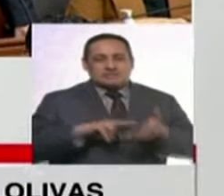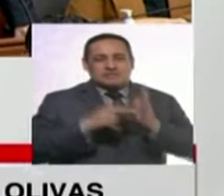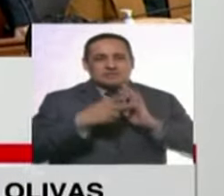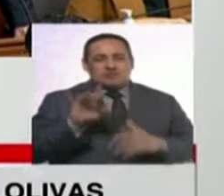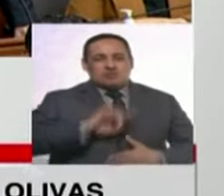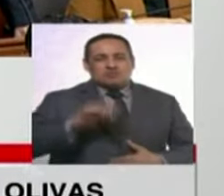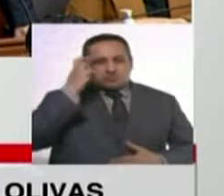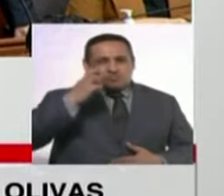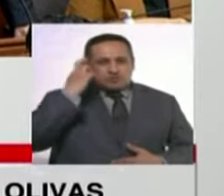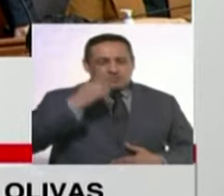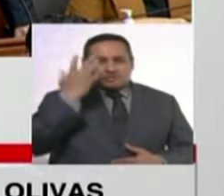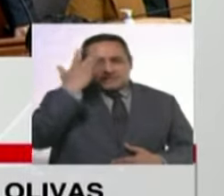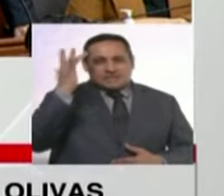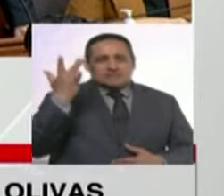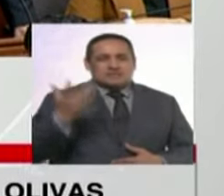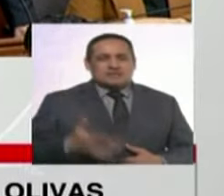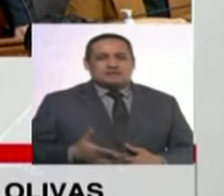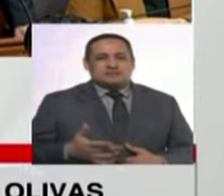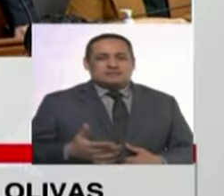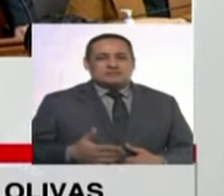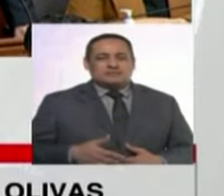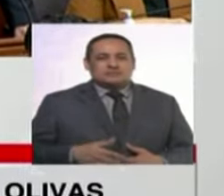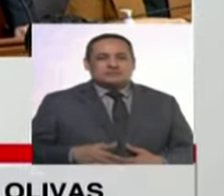uso político de la inteligencia